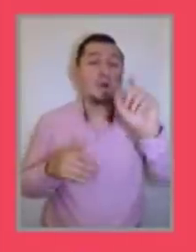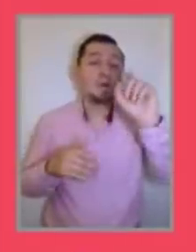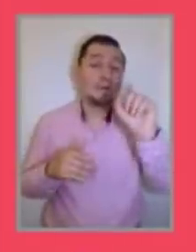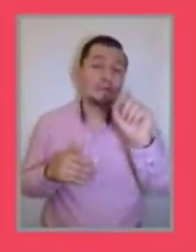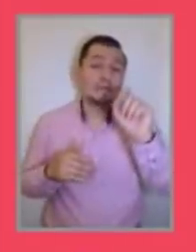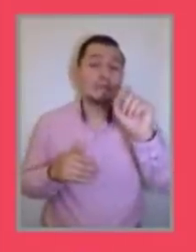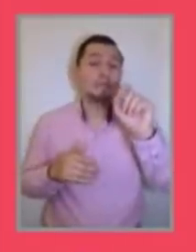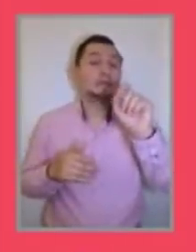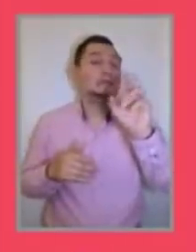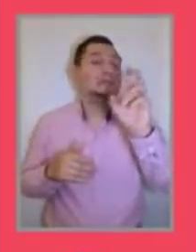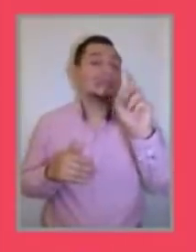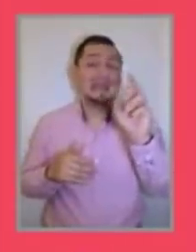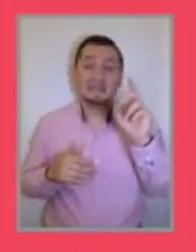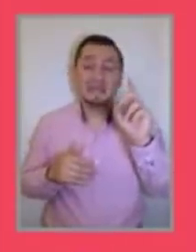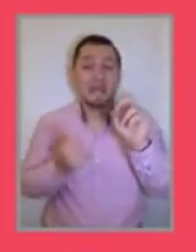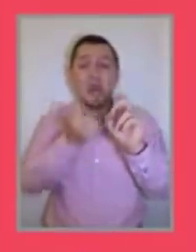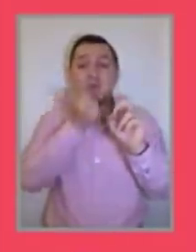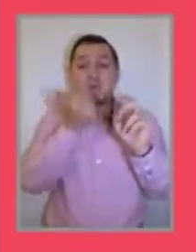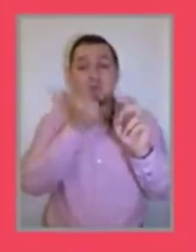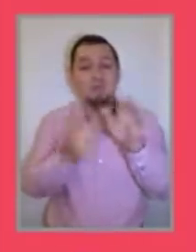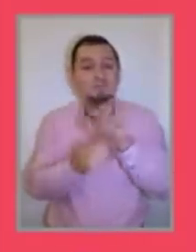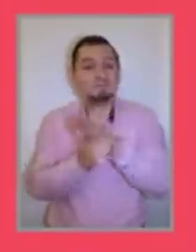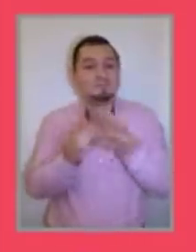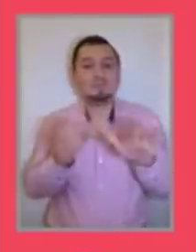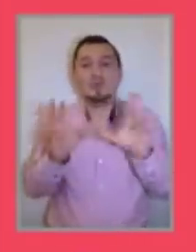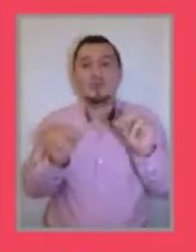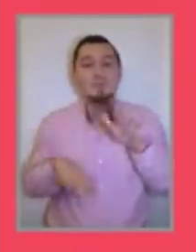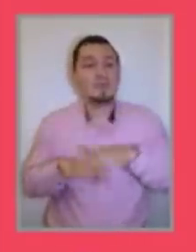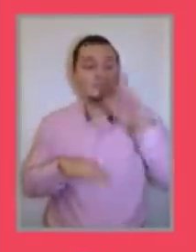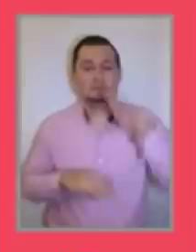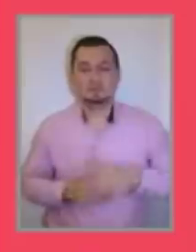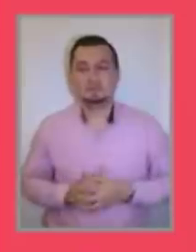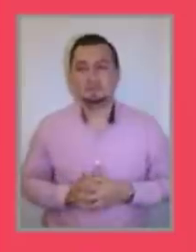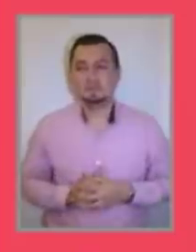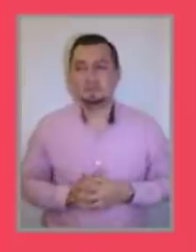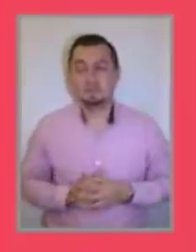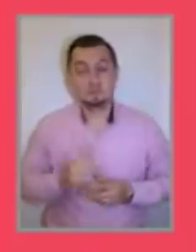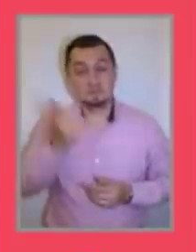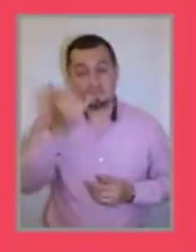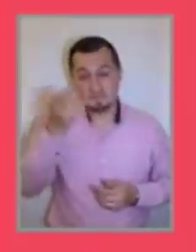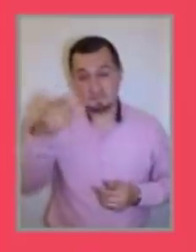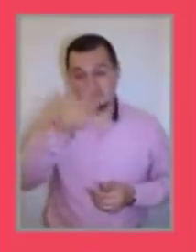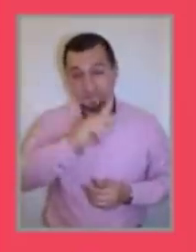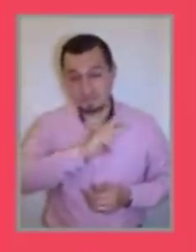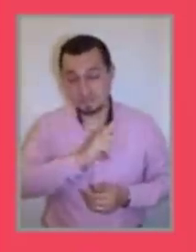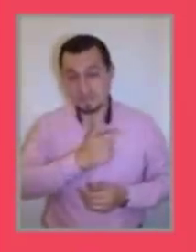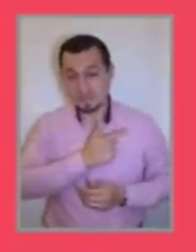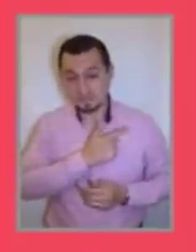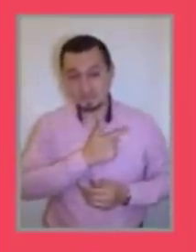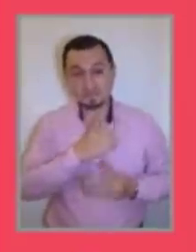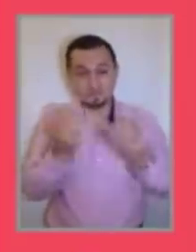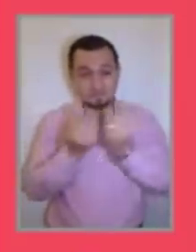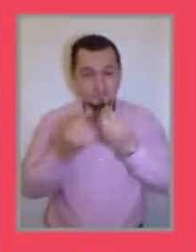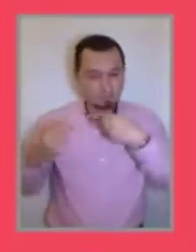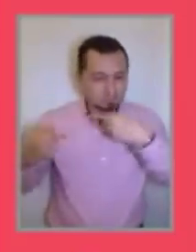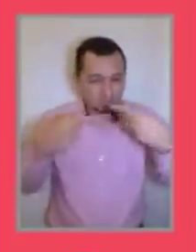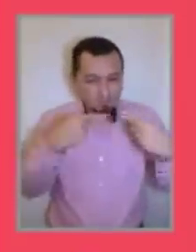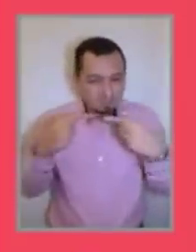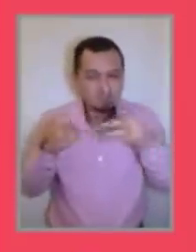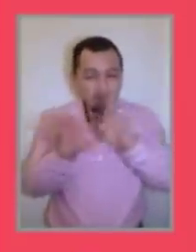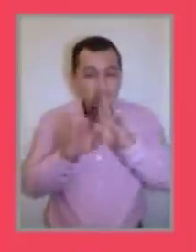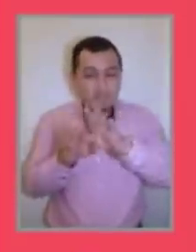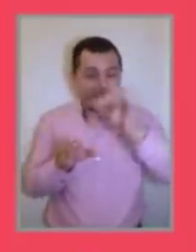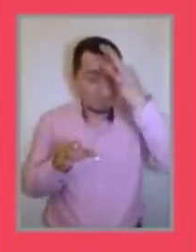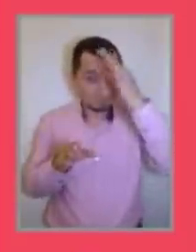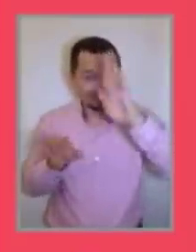mucho 30 alumnos por cada grupo. Sí, ahí me gustaría nada más comentar que justamente esa